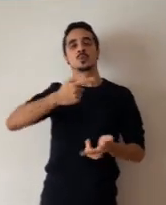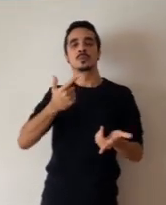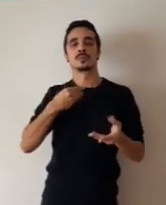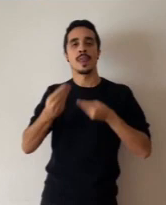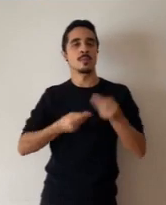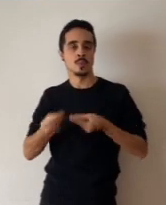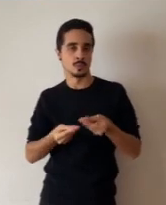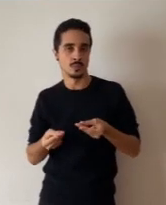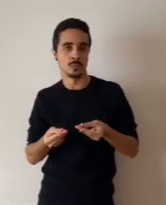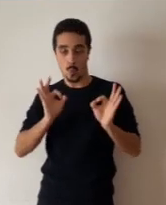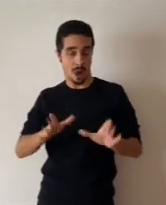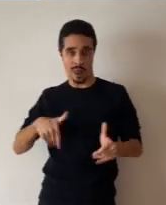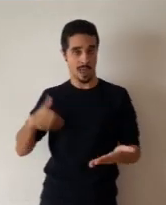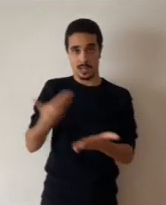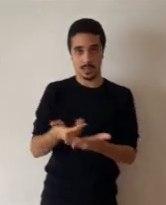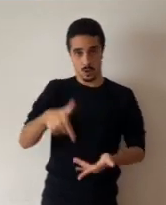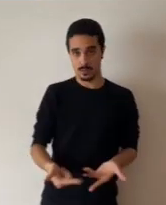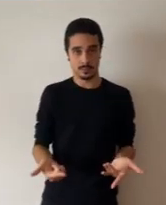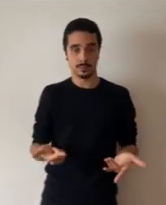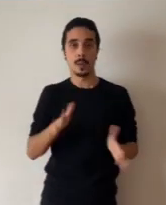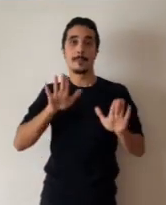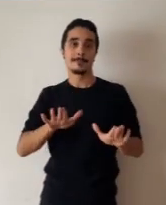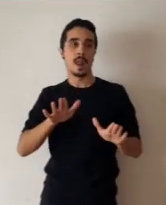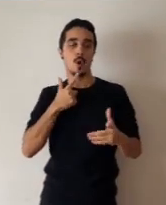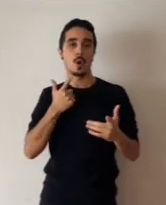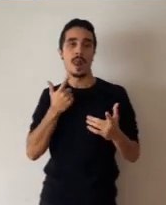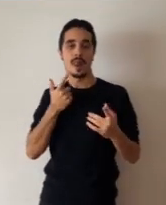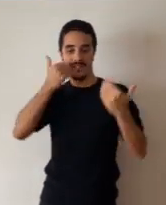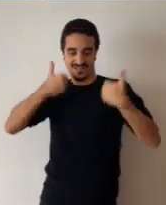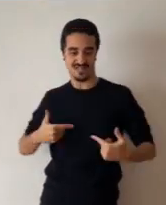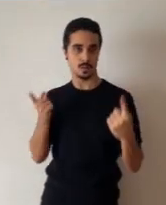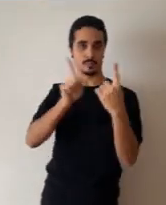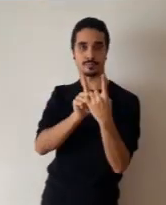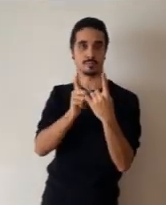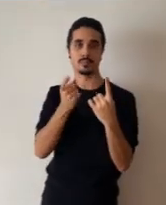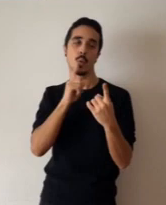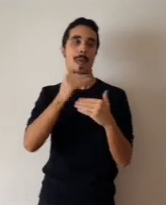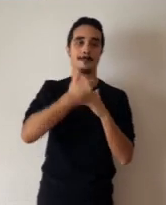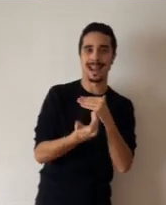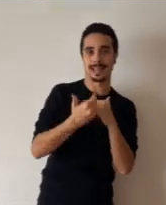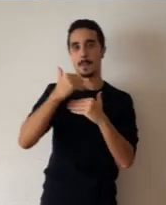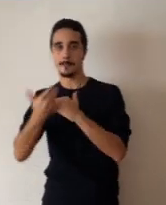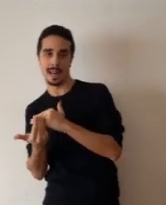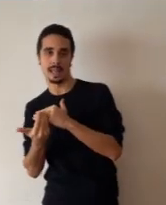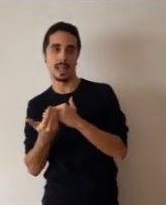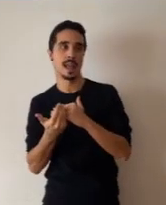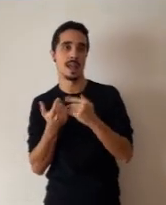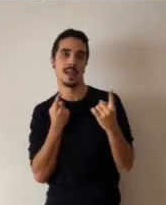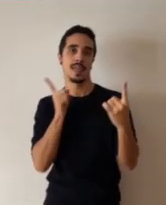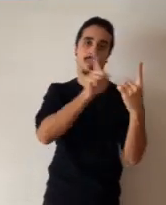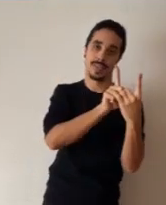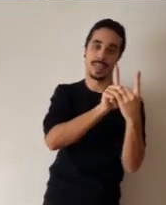cierto modo lo que estamos haciendo ahora, pero en lugar de recitar a la gente, con presencias físicas. O sea, parte telemático, parte